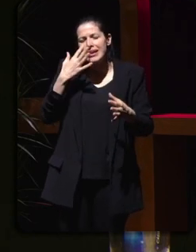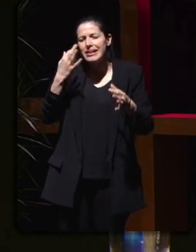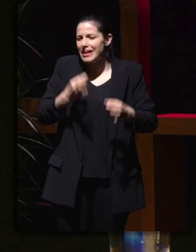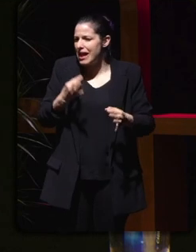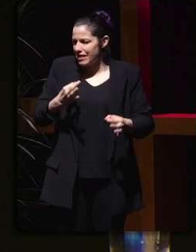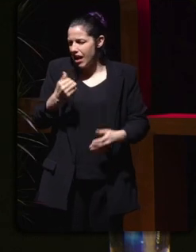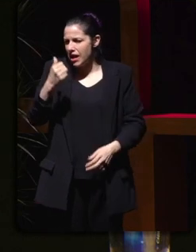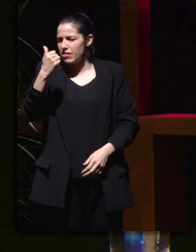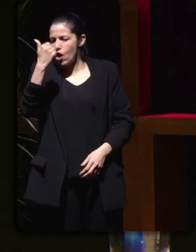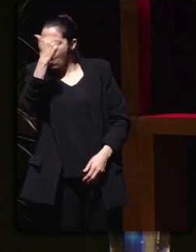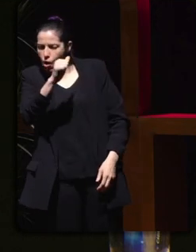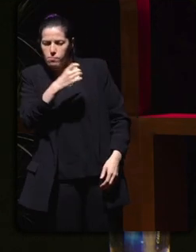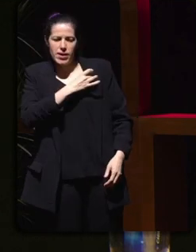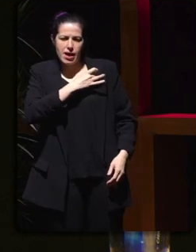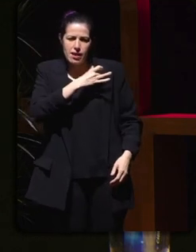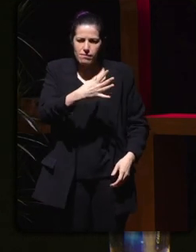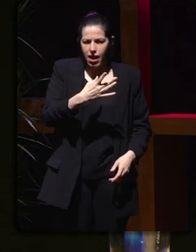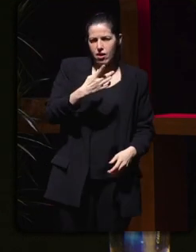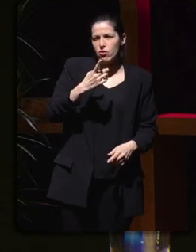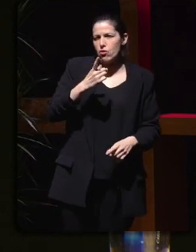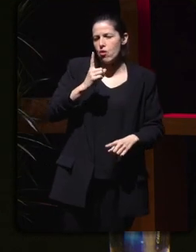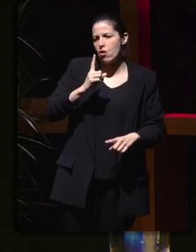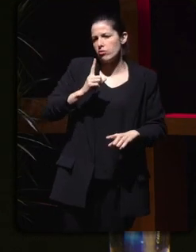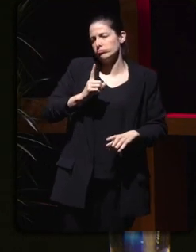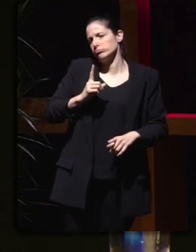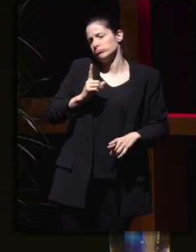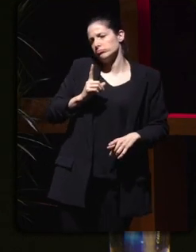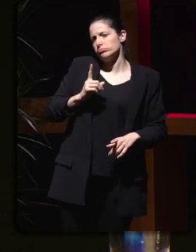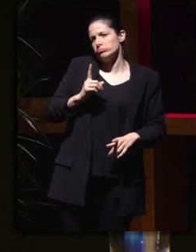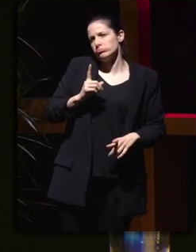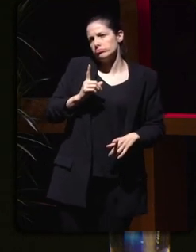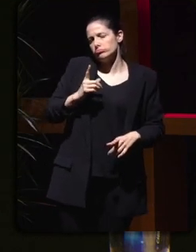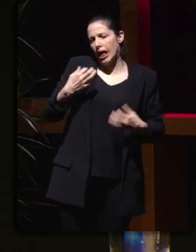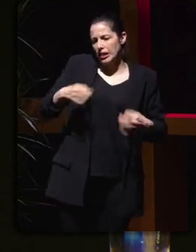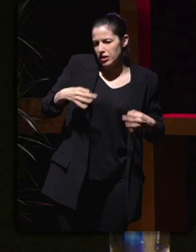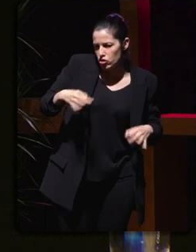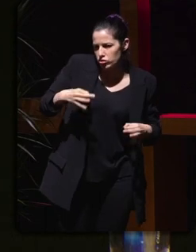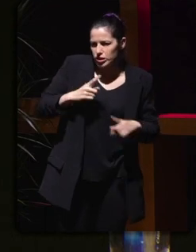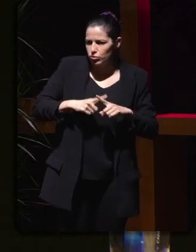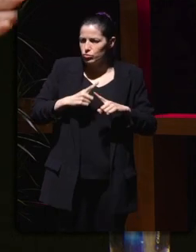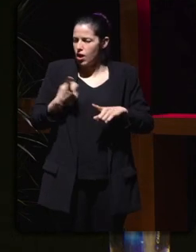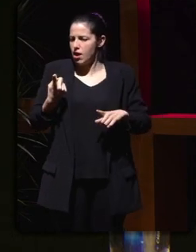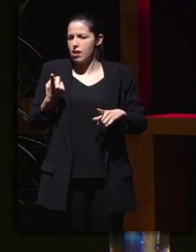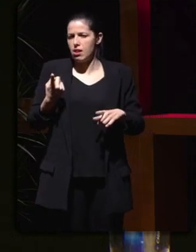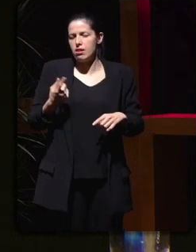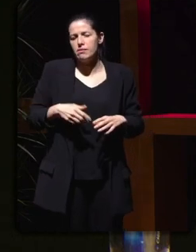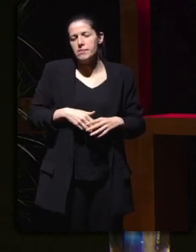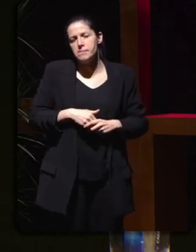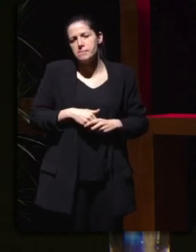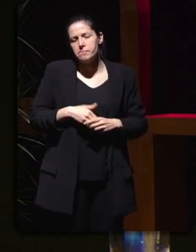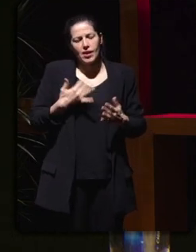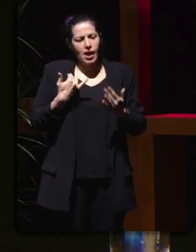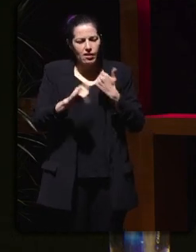blancos heterosexuales de mediana edad y posiblemente de clase media ese marco conceptual